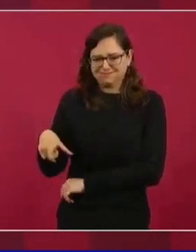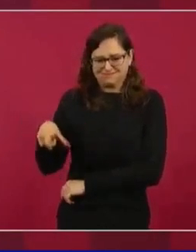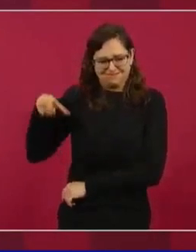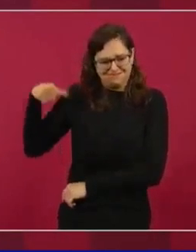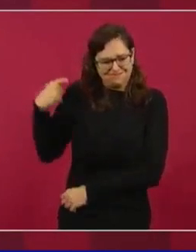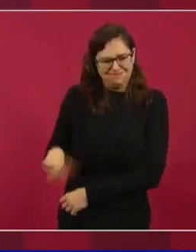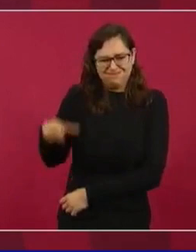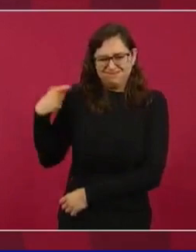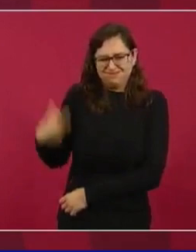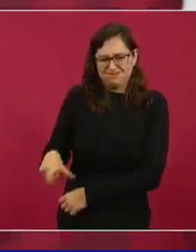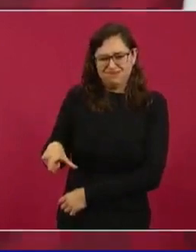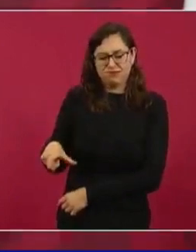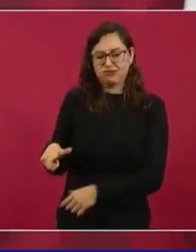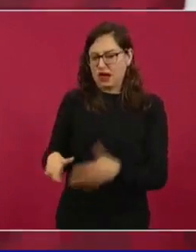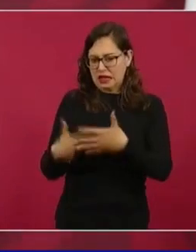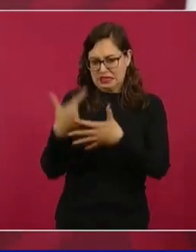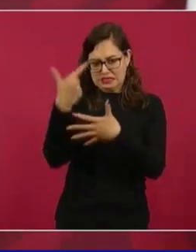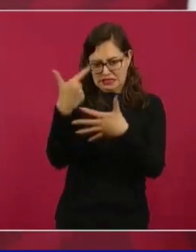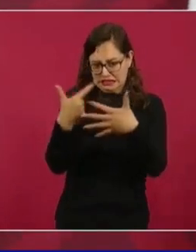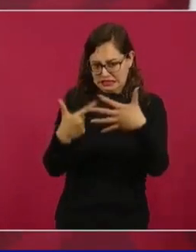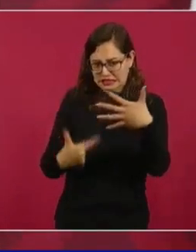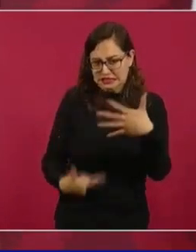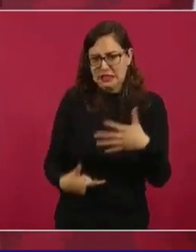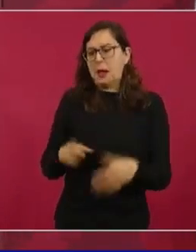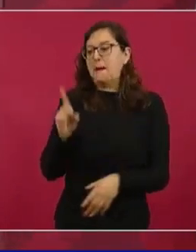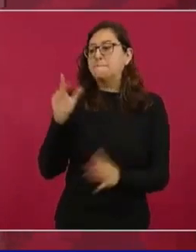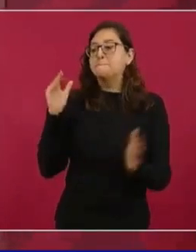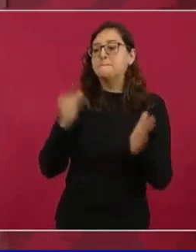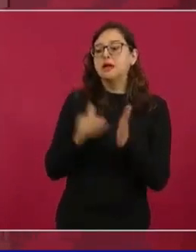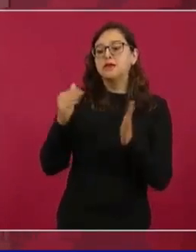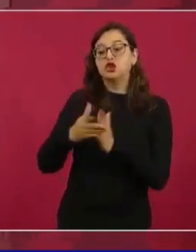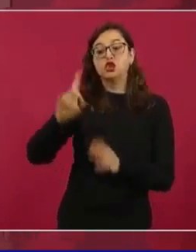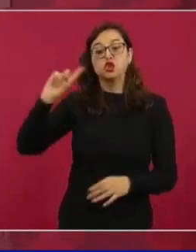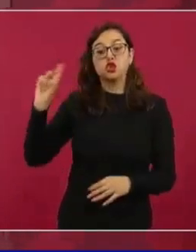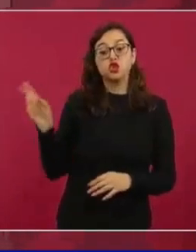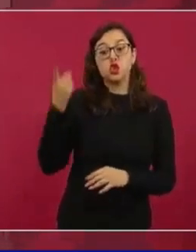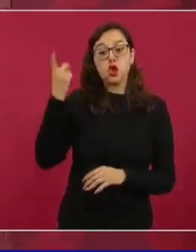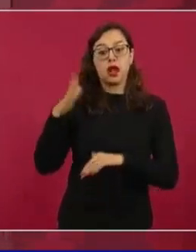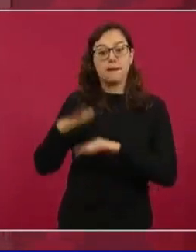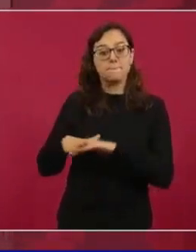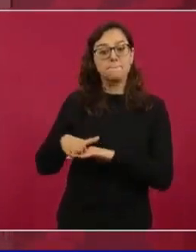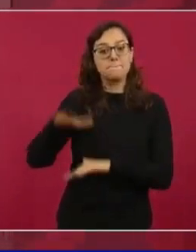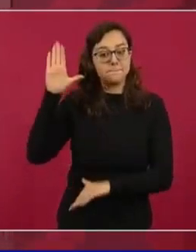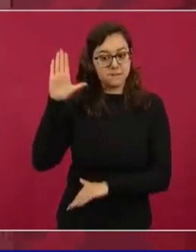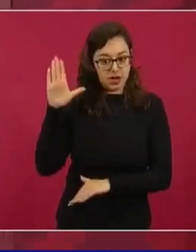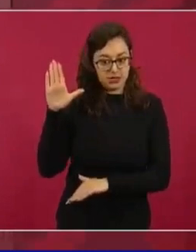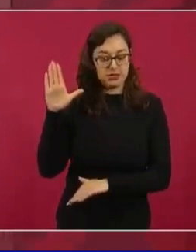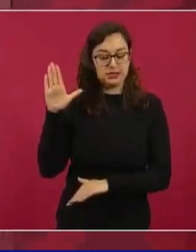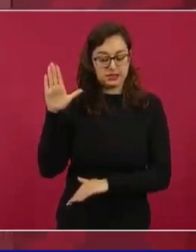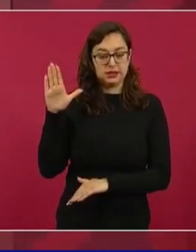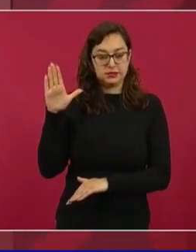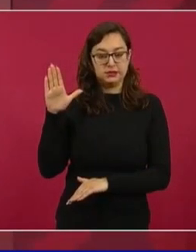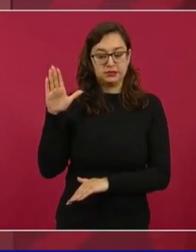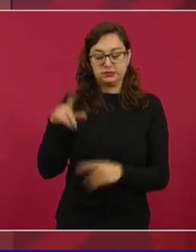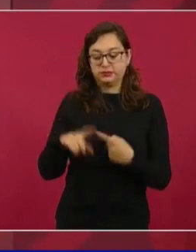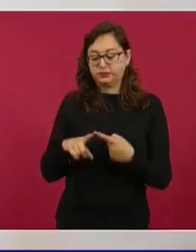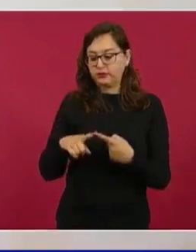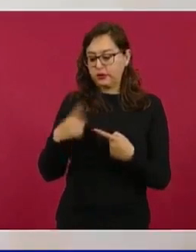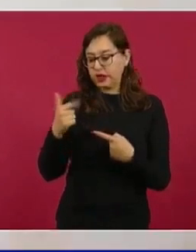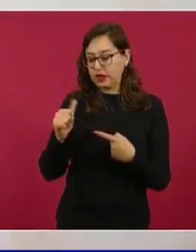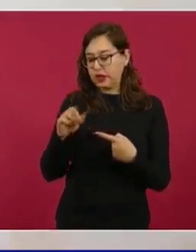solo aparecen los que tienen más de $1,000 millones. Creo que la familia de Garzazada